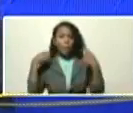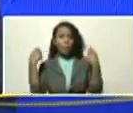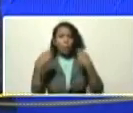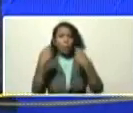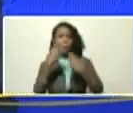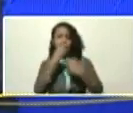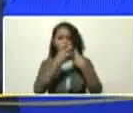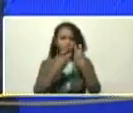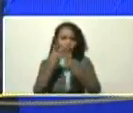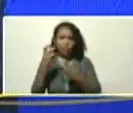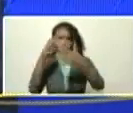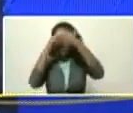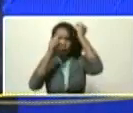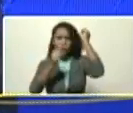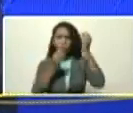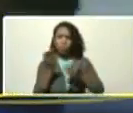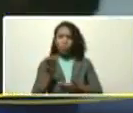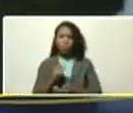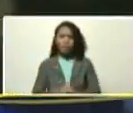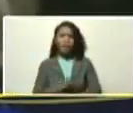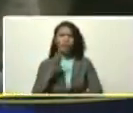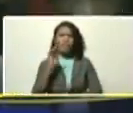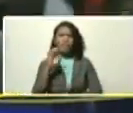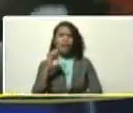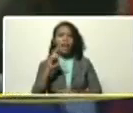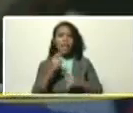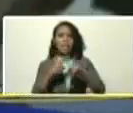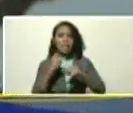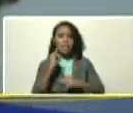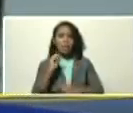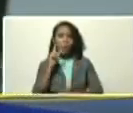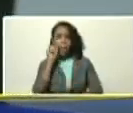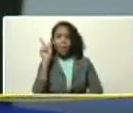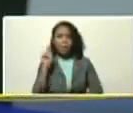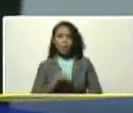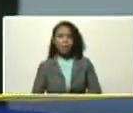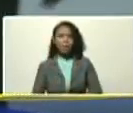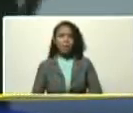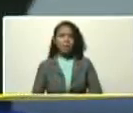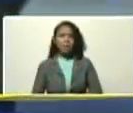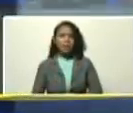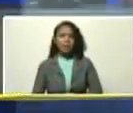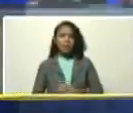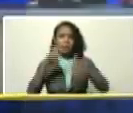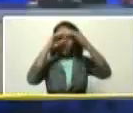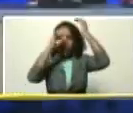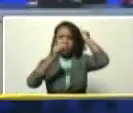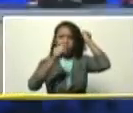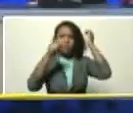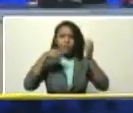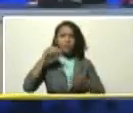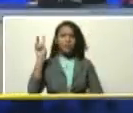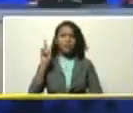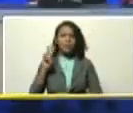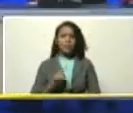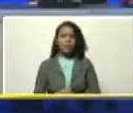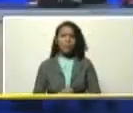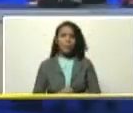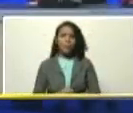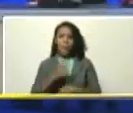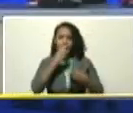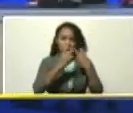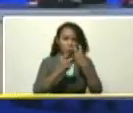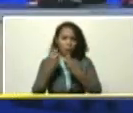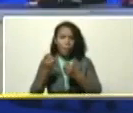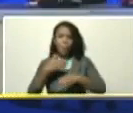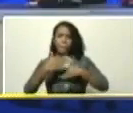turismo. Félix Plasencia, querido compañero, Félix Plasencia, canciller. El turismo lo que va es